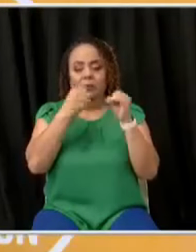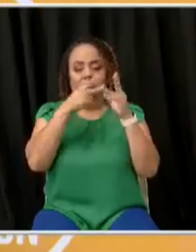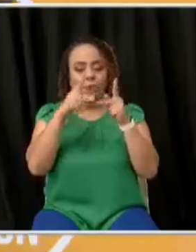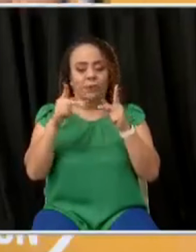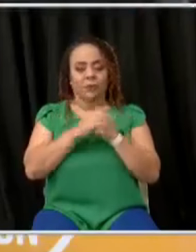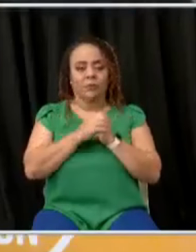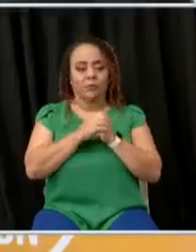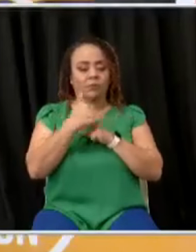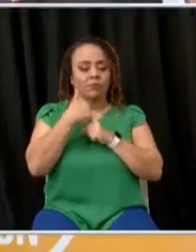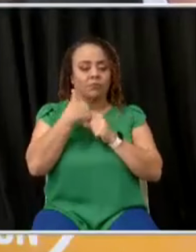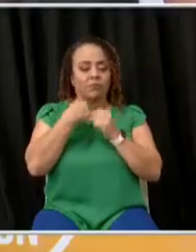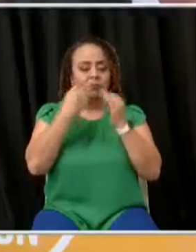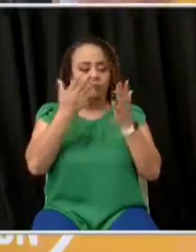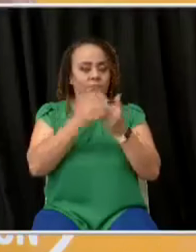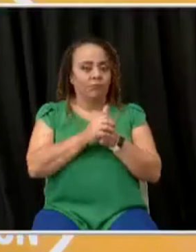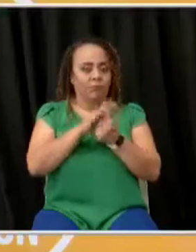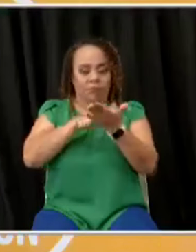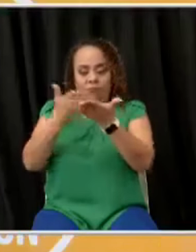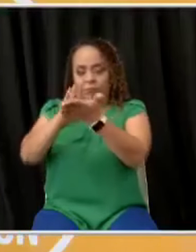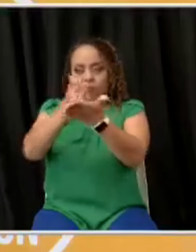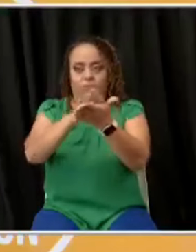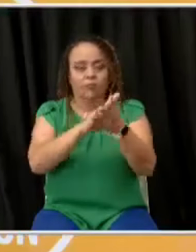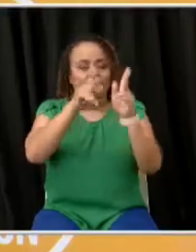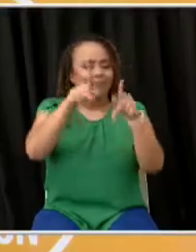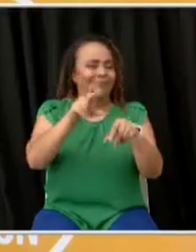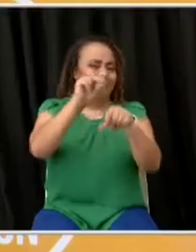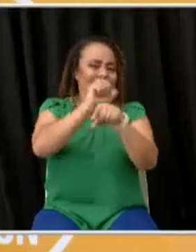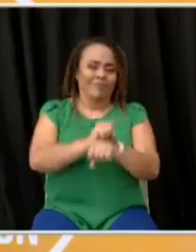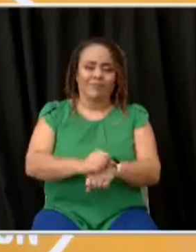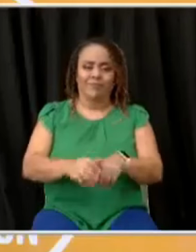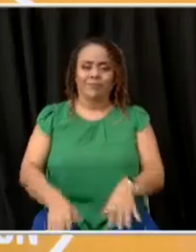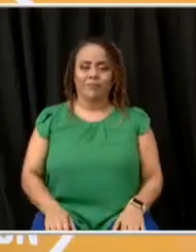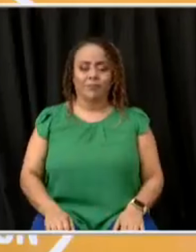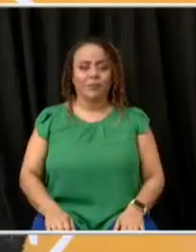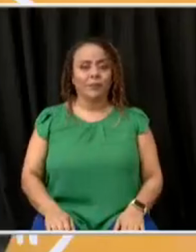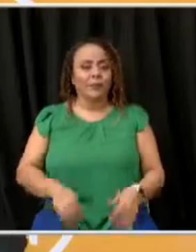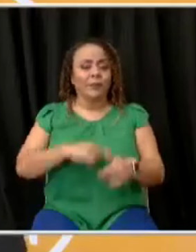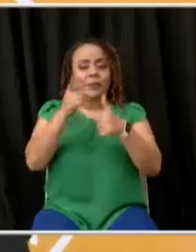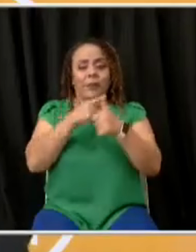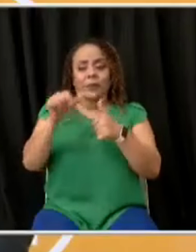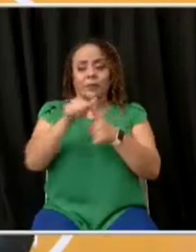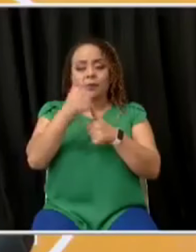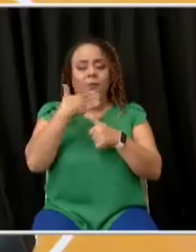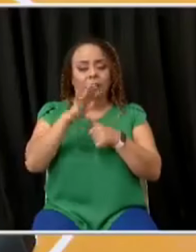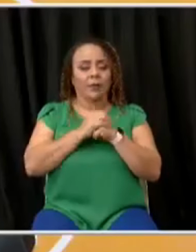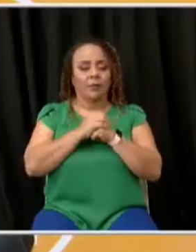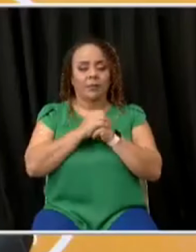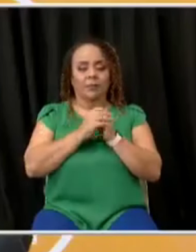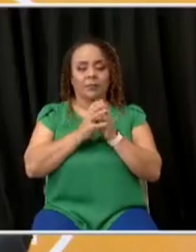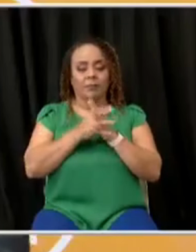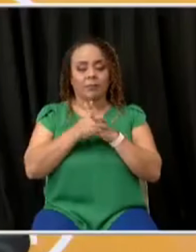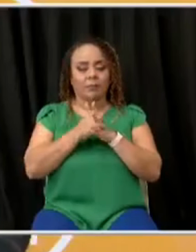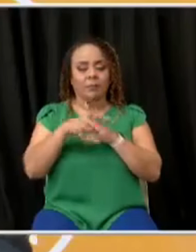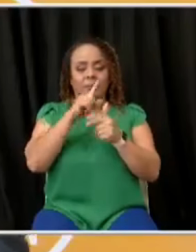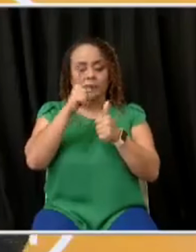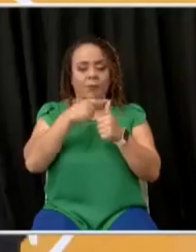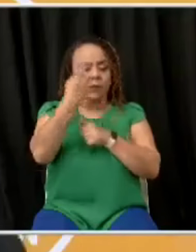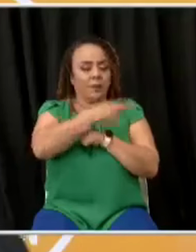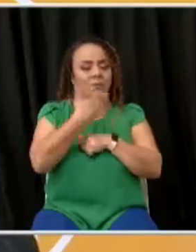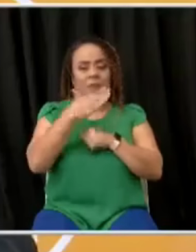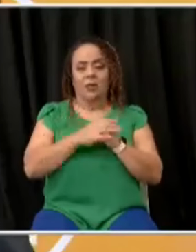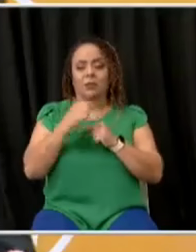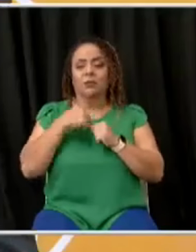un montón de cocinas. Esa persona no está acostumbrada. Los primeros días salen mal de ahí. Okay. ¿Cómo nos vamos a dar cuenta